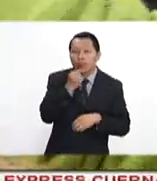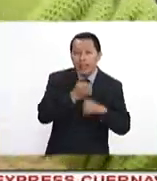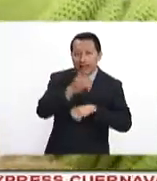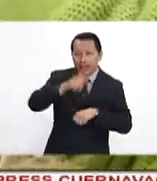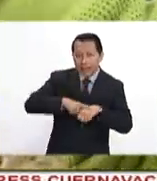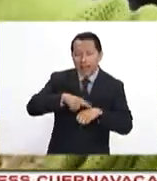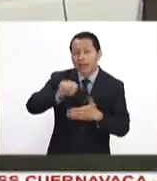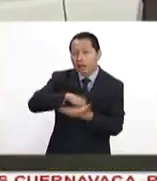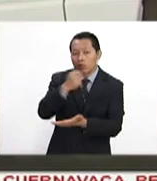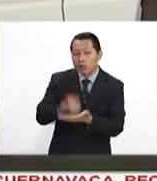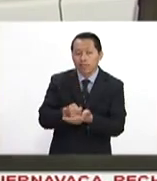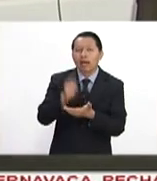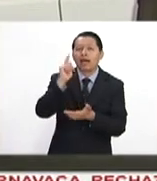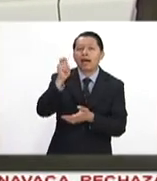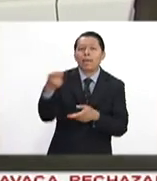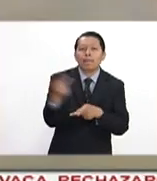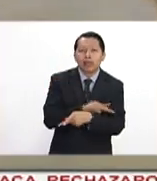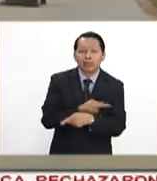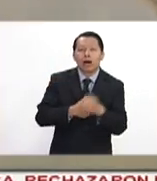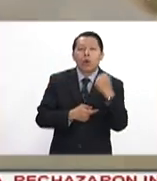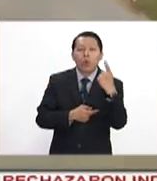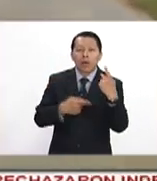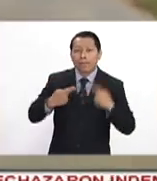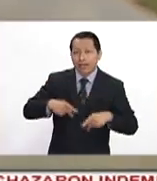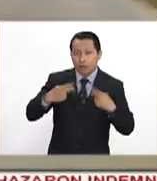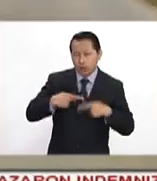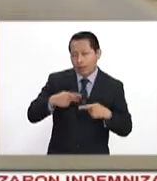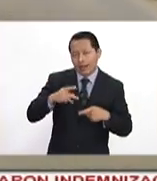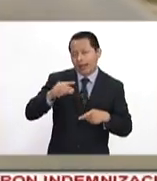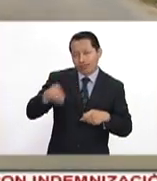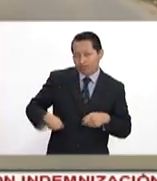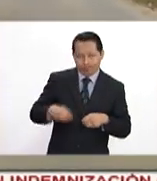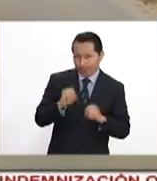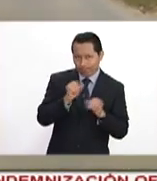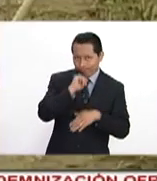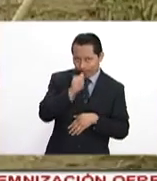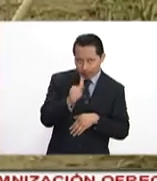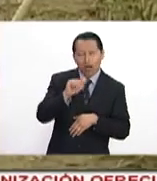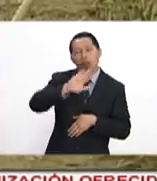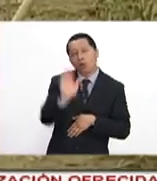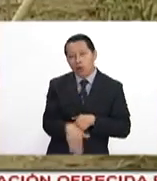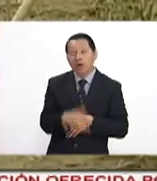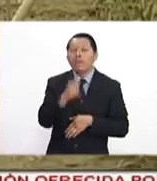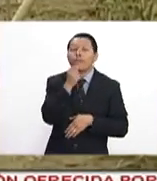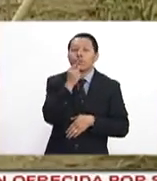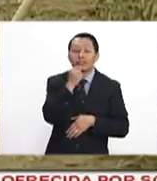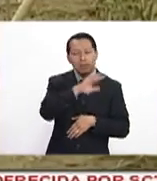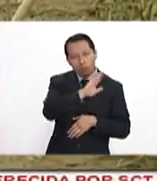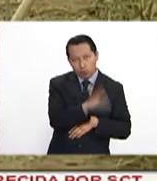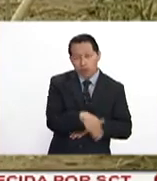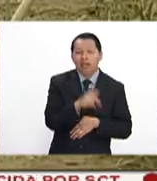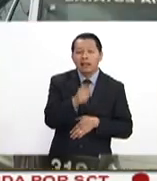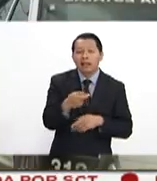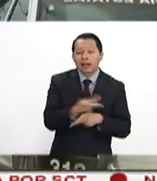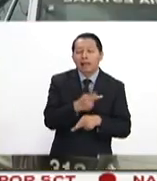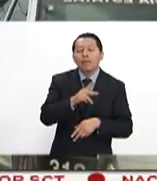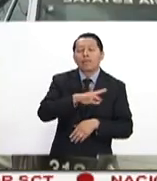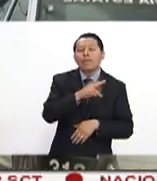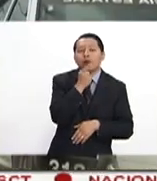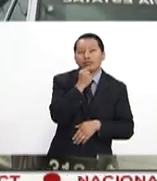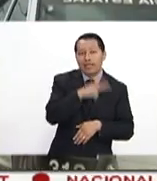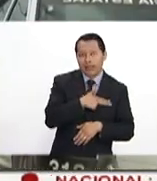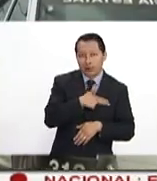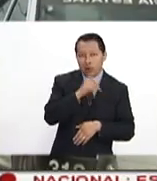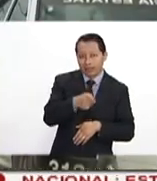en Tamaulipas dejó un saldo de un civil inocente muerto y un policía herido. En el lugar, los elementos estatales